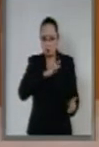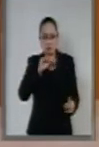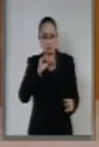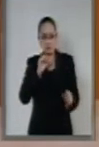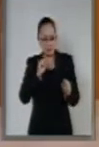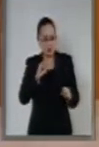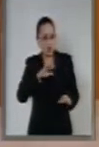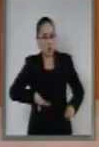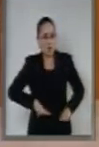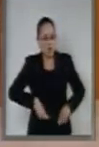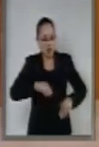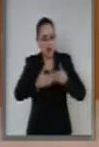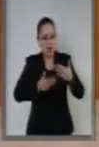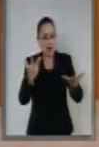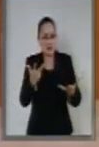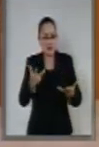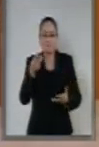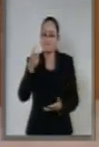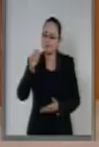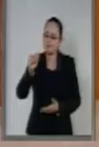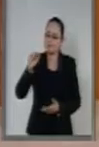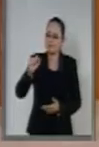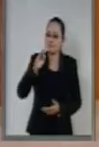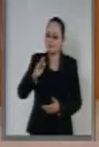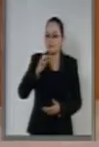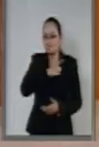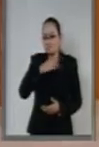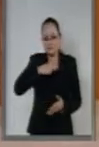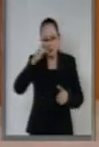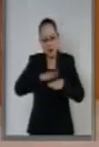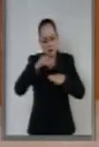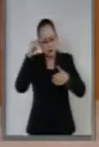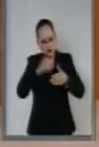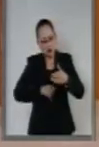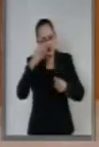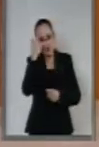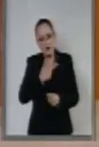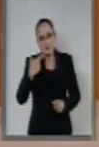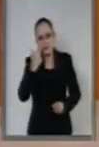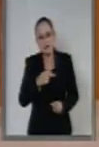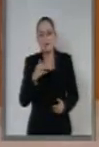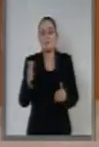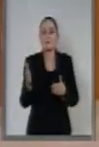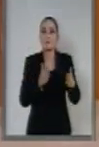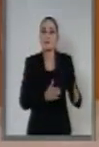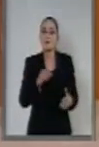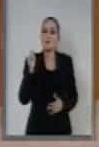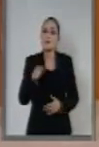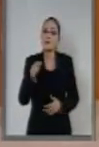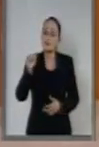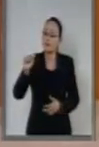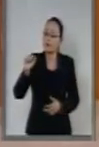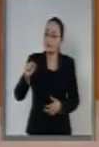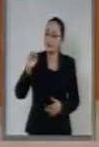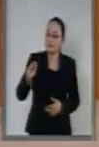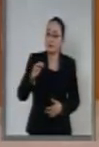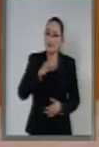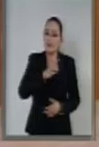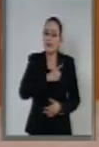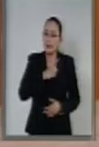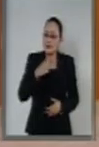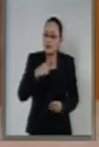ir a fondo en esa revisión también la auditoría deberíamos darle la